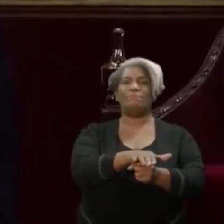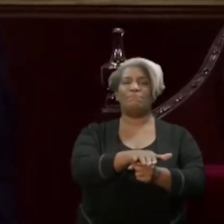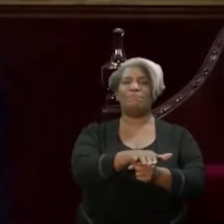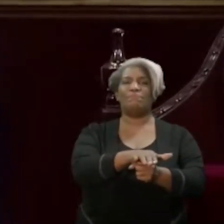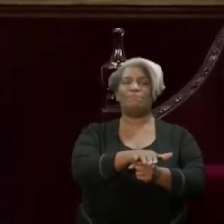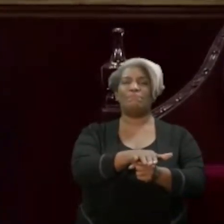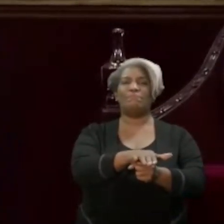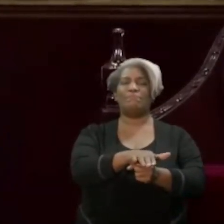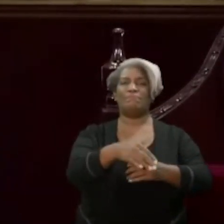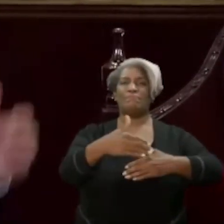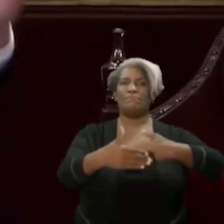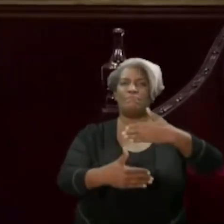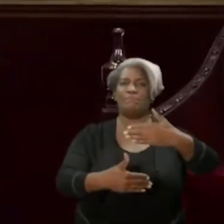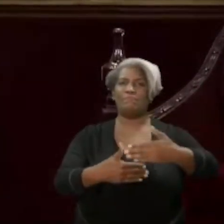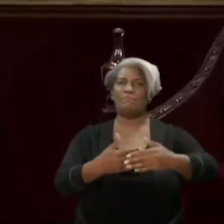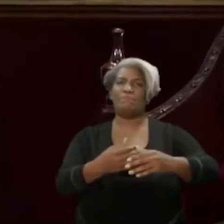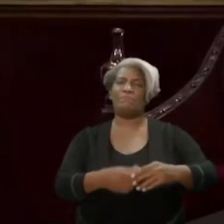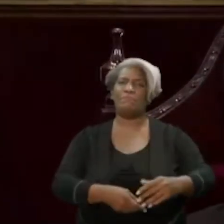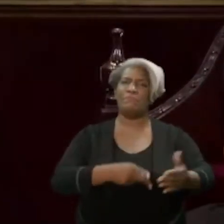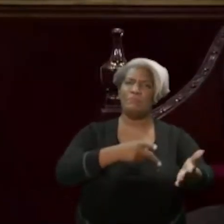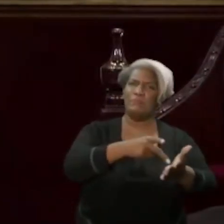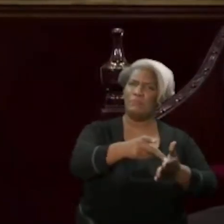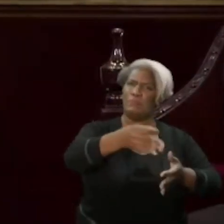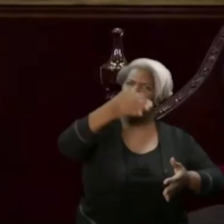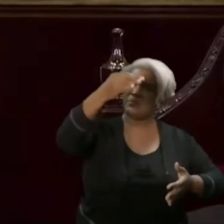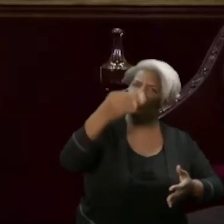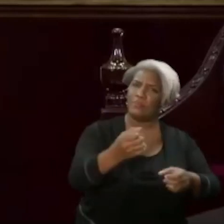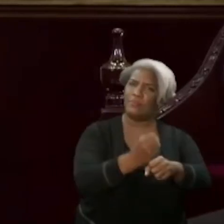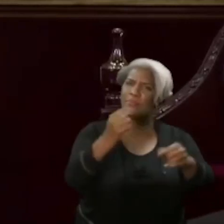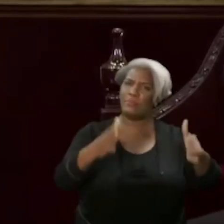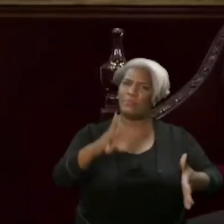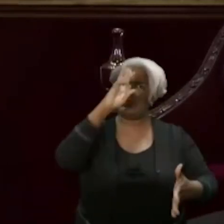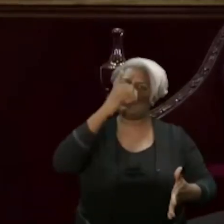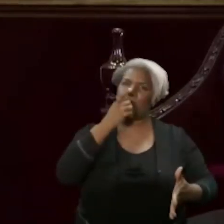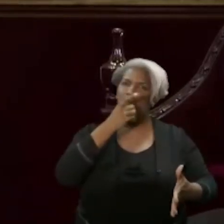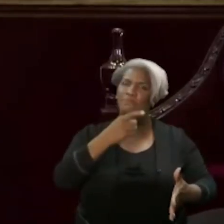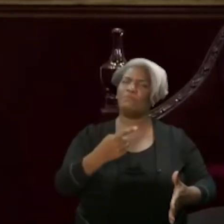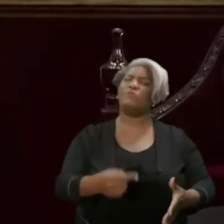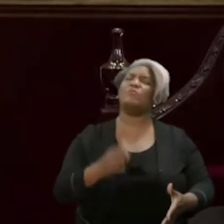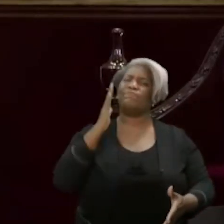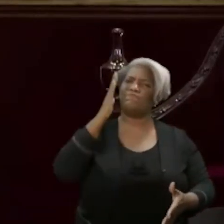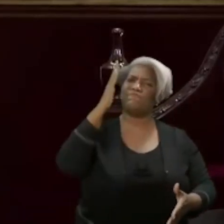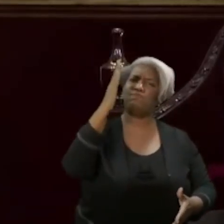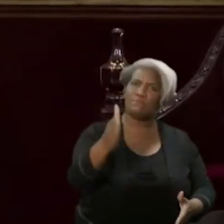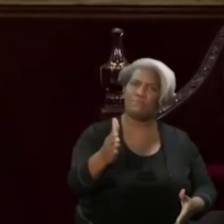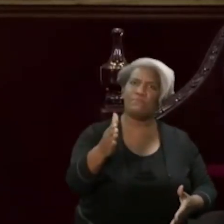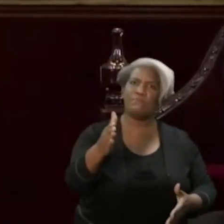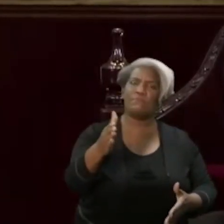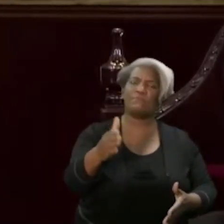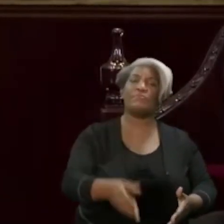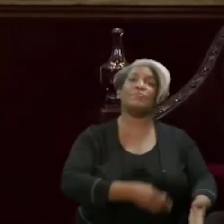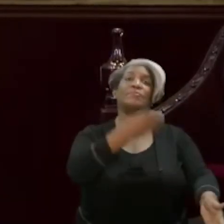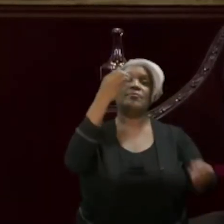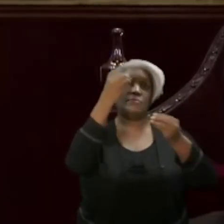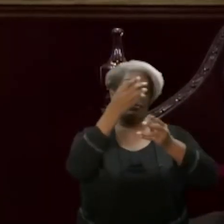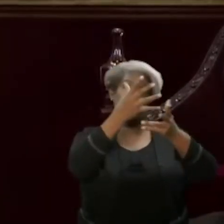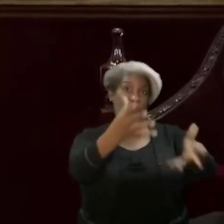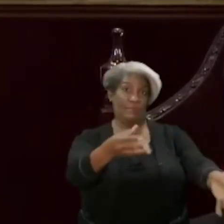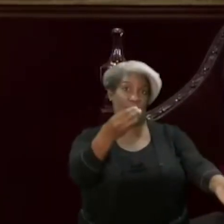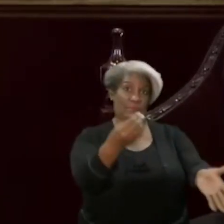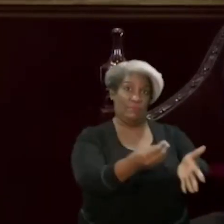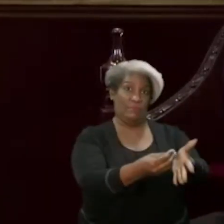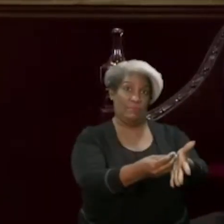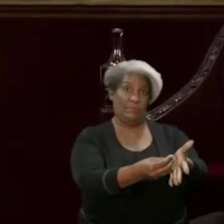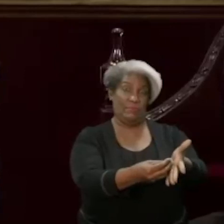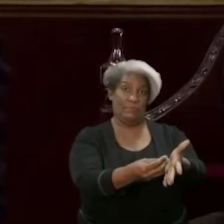Estoy comprometido con aumentar el salario real de los trabajadores dominicanos. Los próximos datos estadísticos de